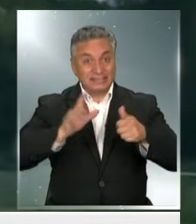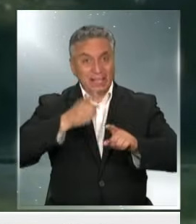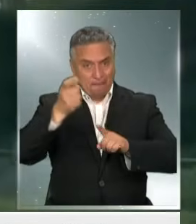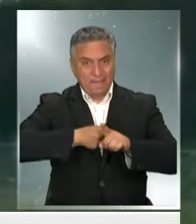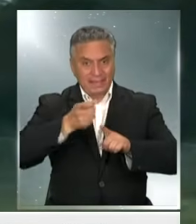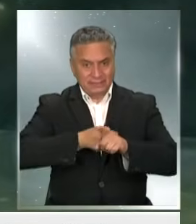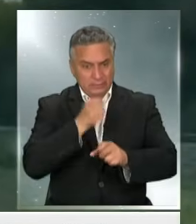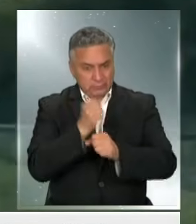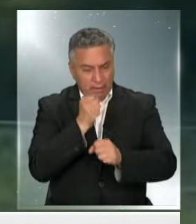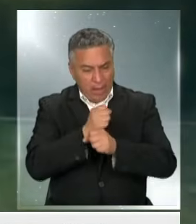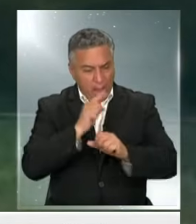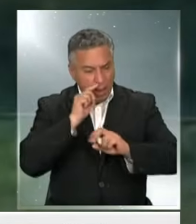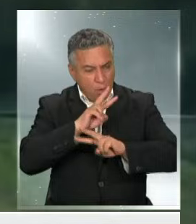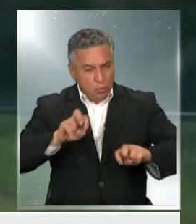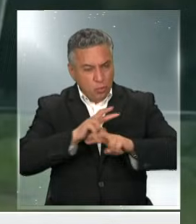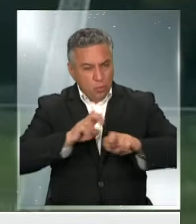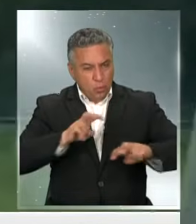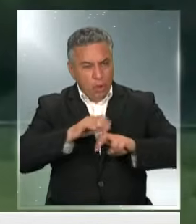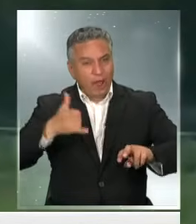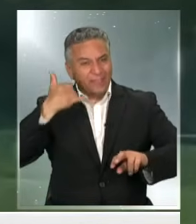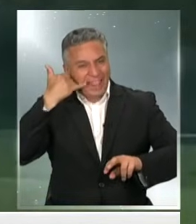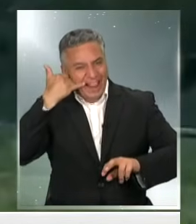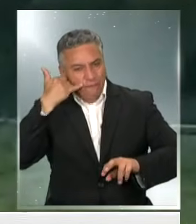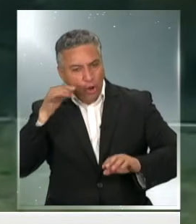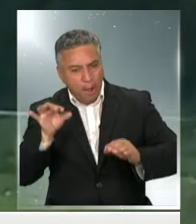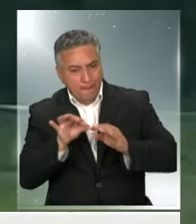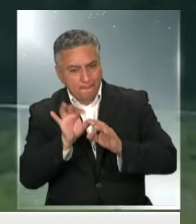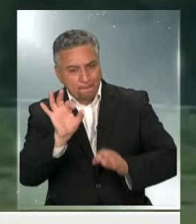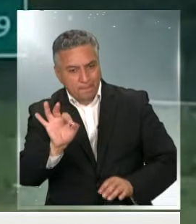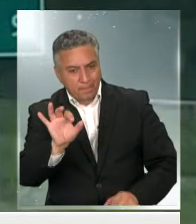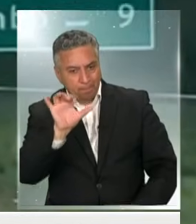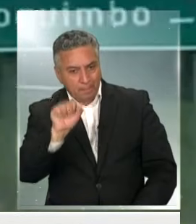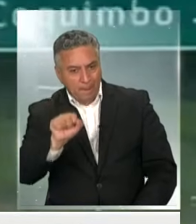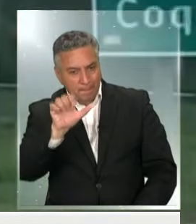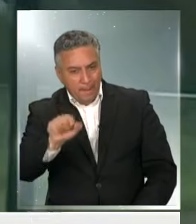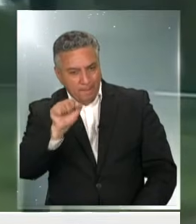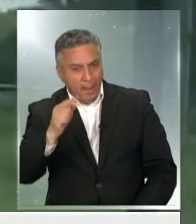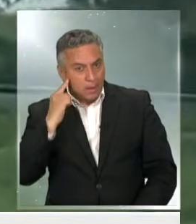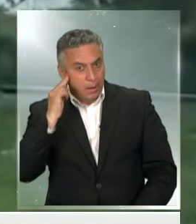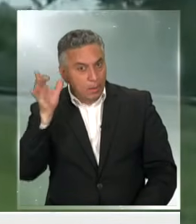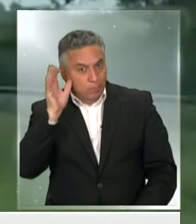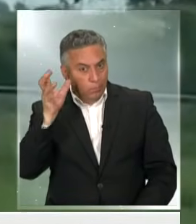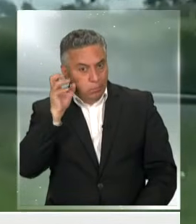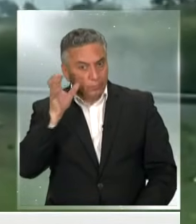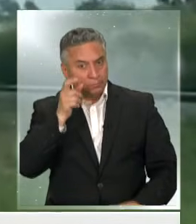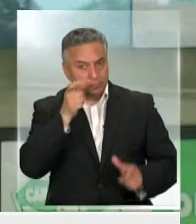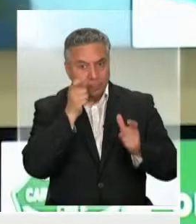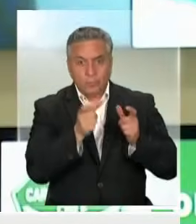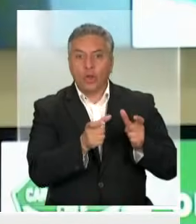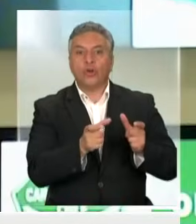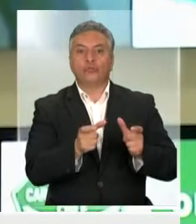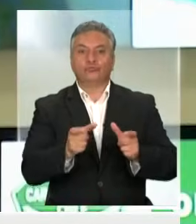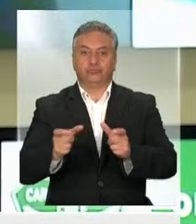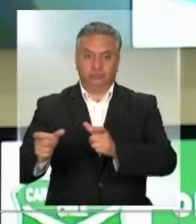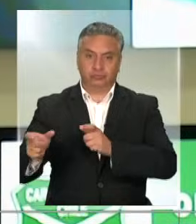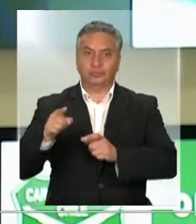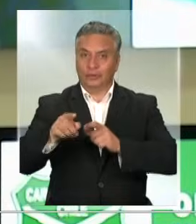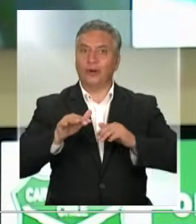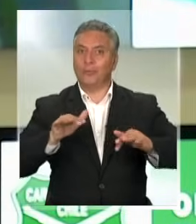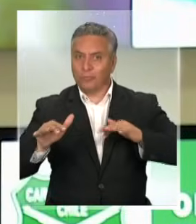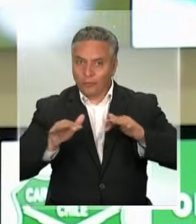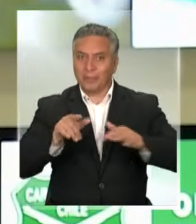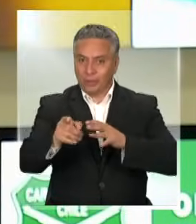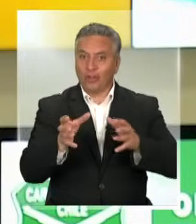policial, lograron intervenir su teléfono y el de su clan. Que permite tener un monitoreo constante de ciertos movimientos